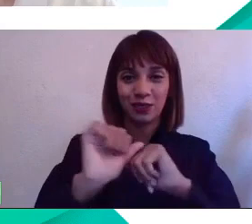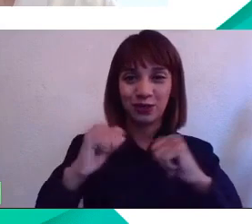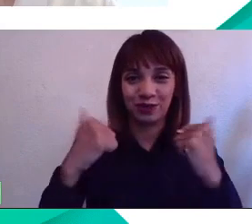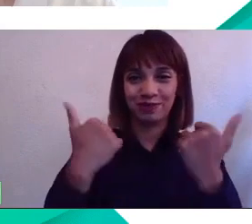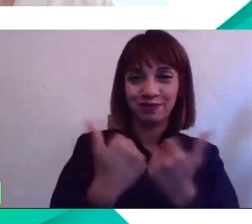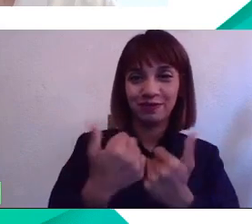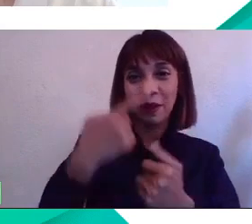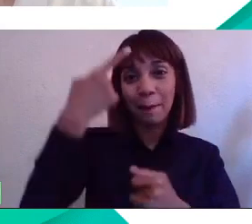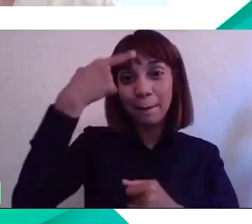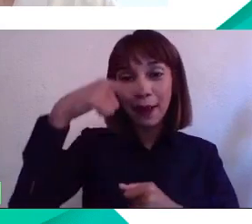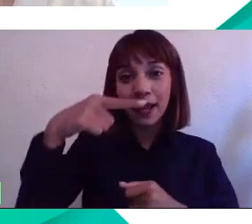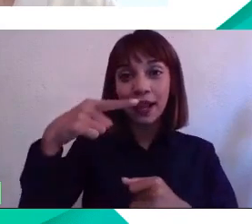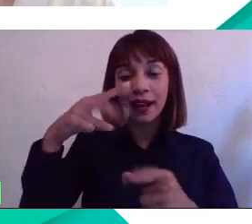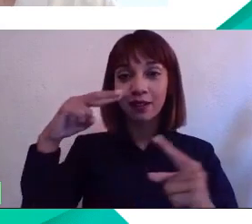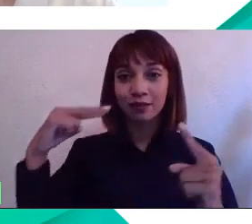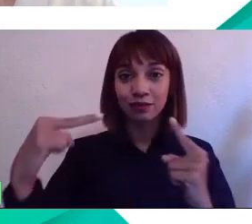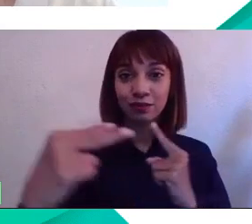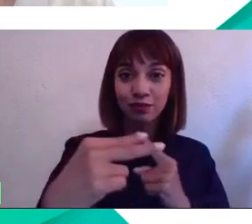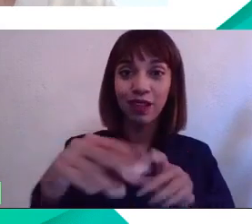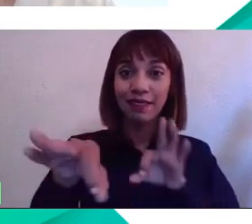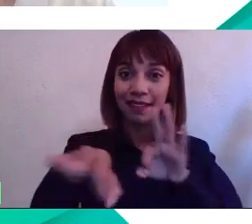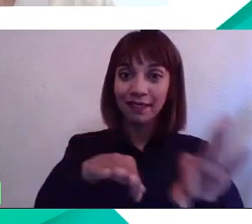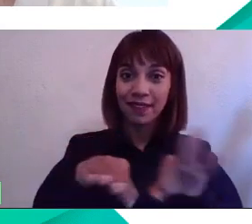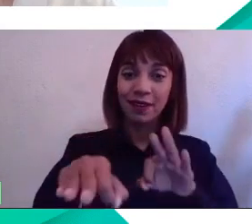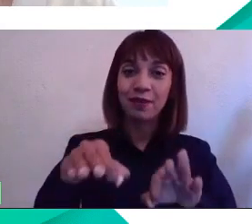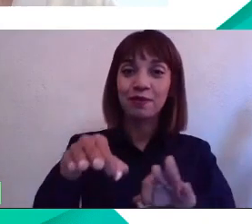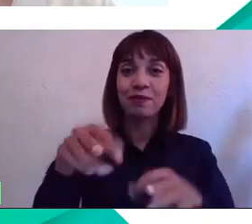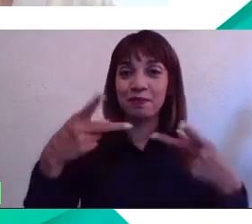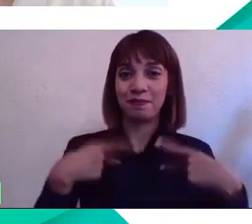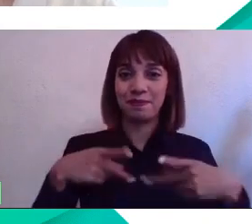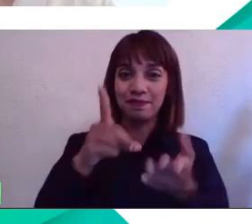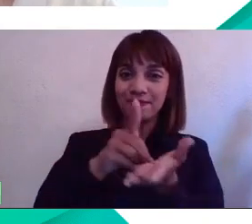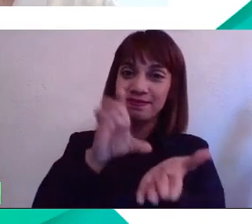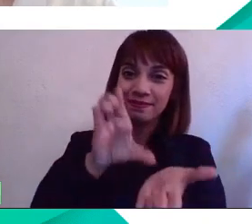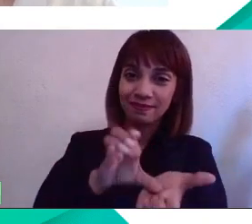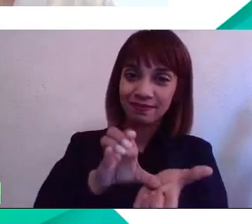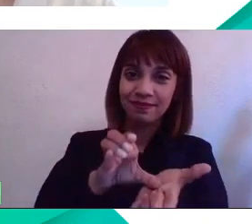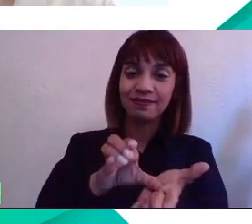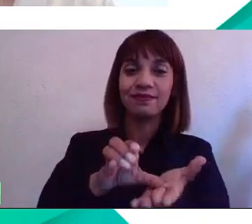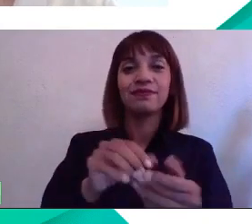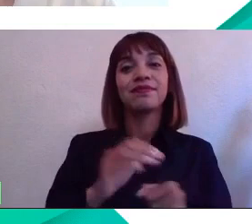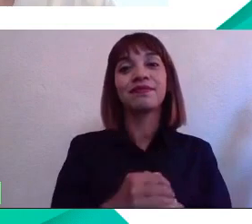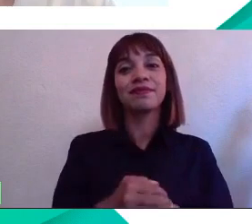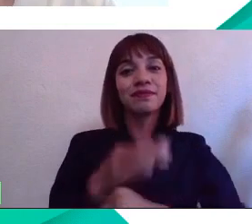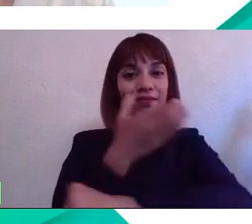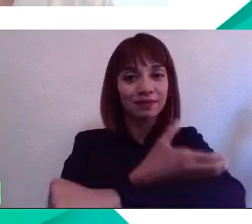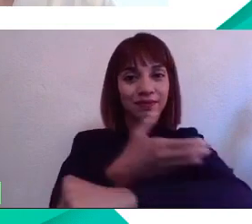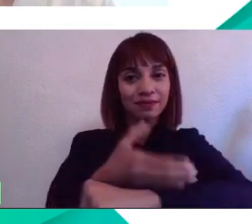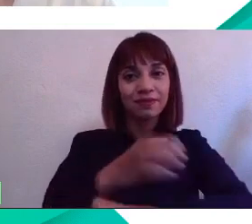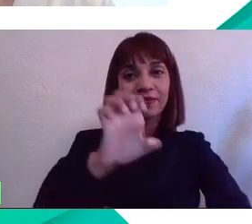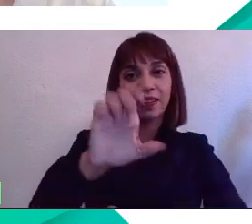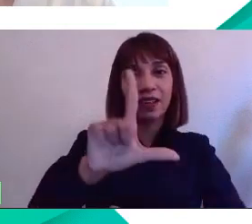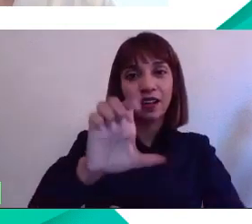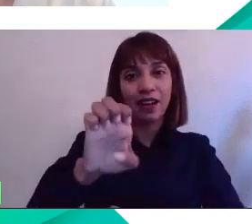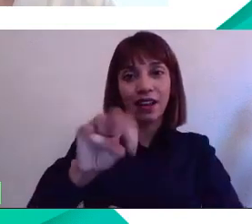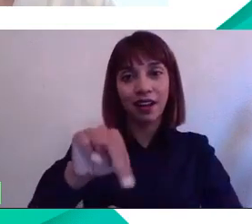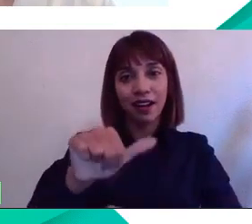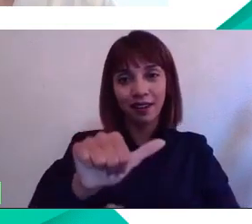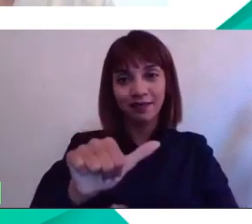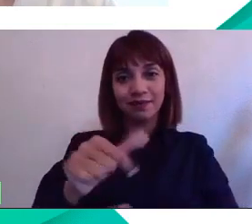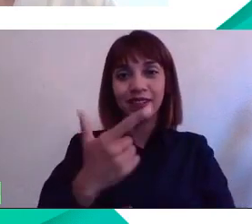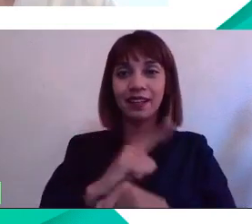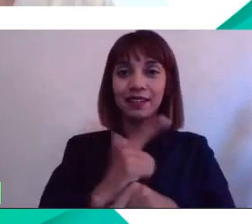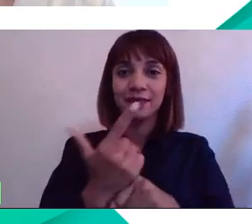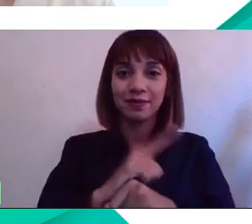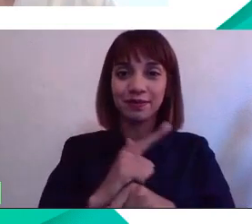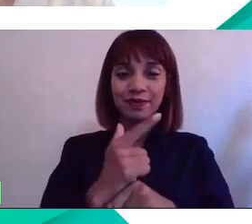por la visibilidad del empleo de las personas con discapacidad. También nos acompaña Elena Martín, licenciada en comunicación con